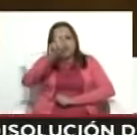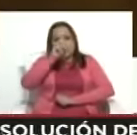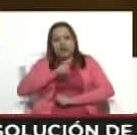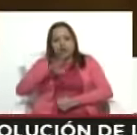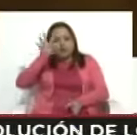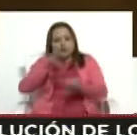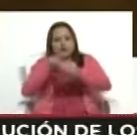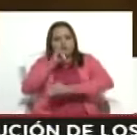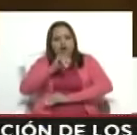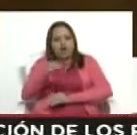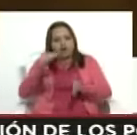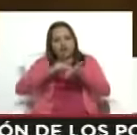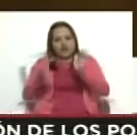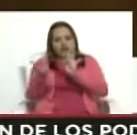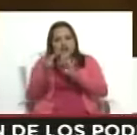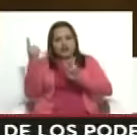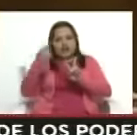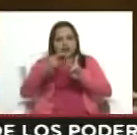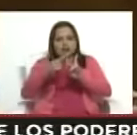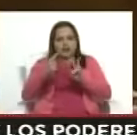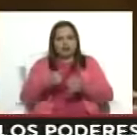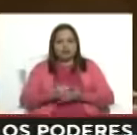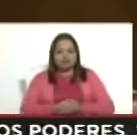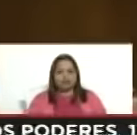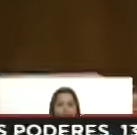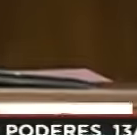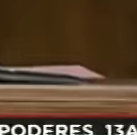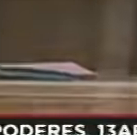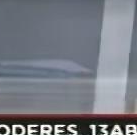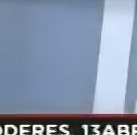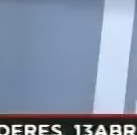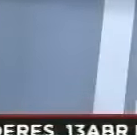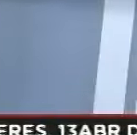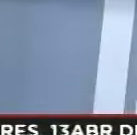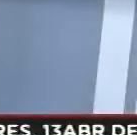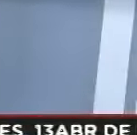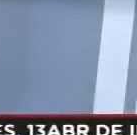información y con ya retornamos al pase al estudio. Que viva la patria, que viva la unión cívico-militar.